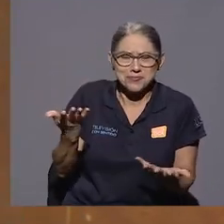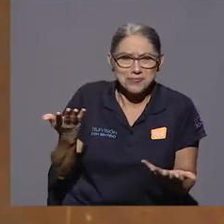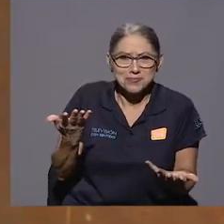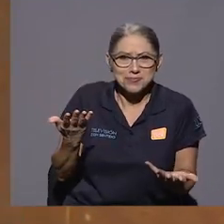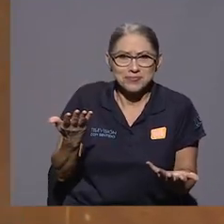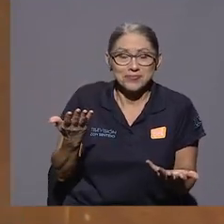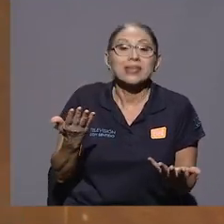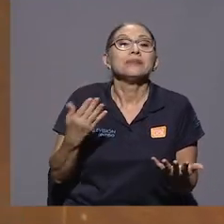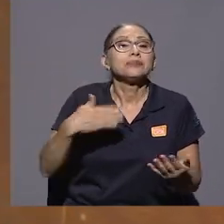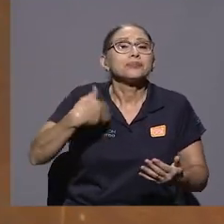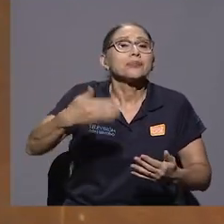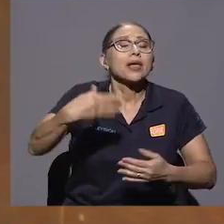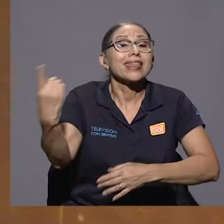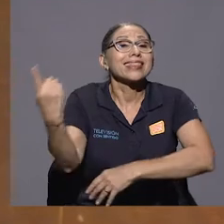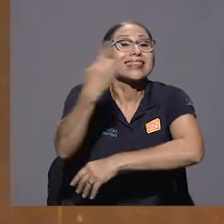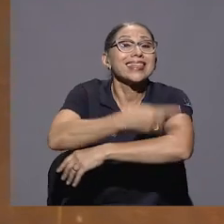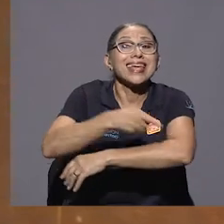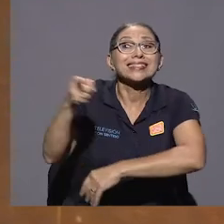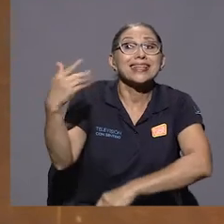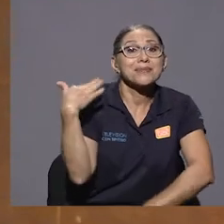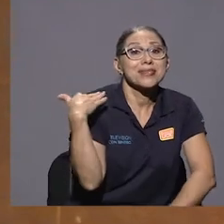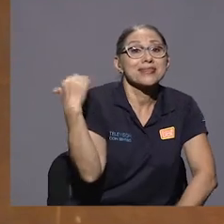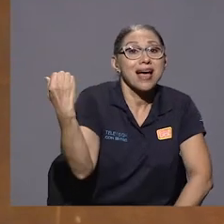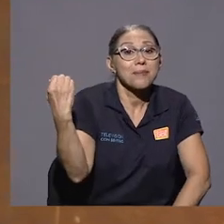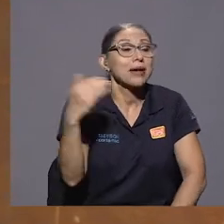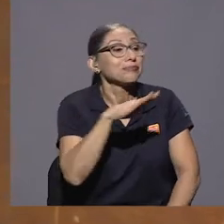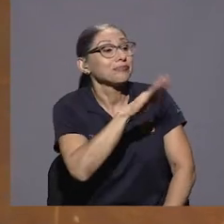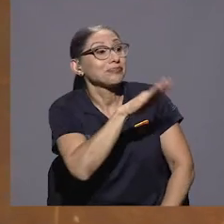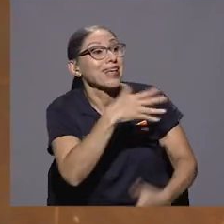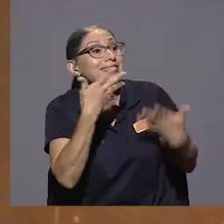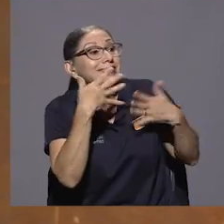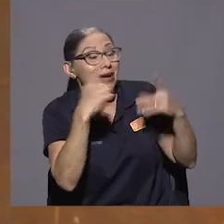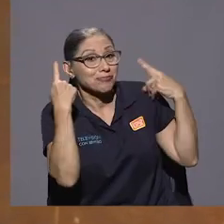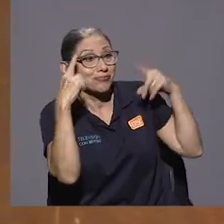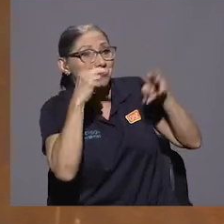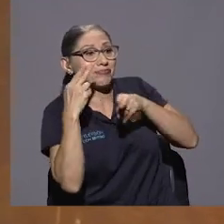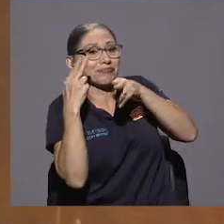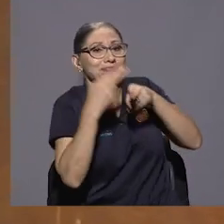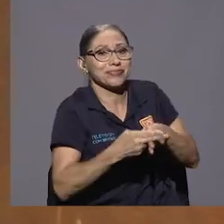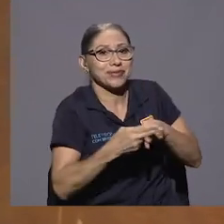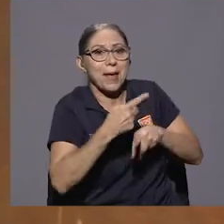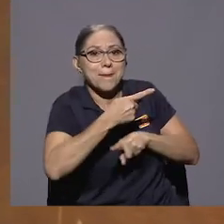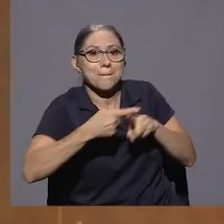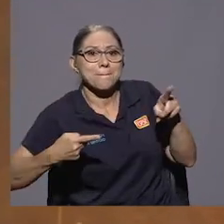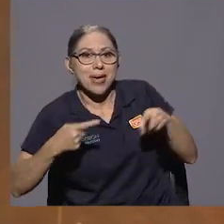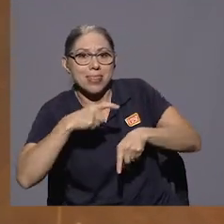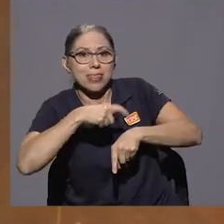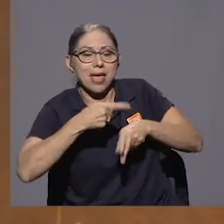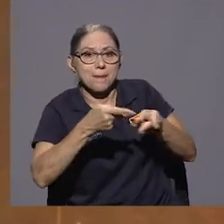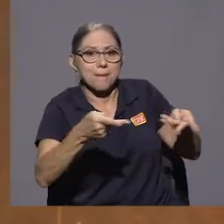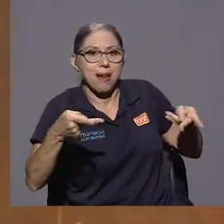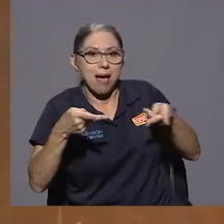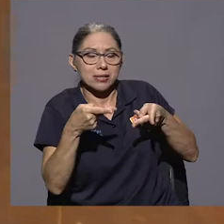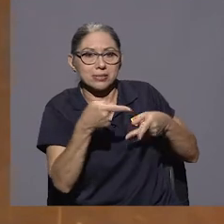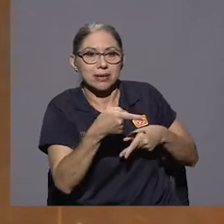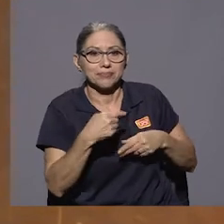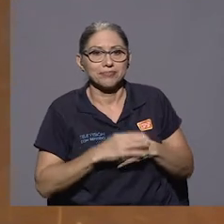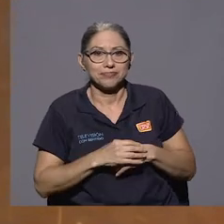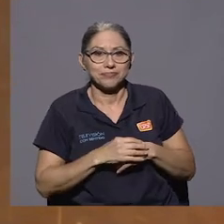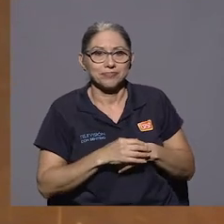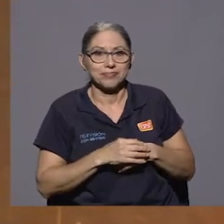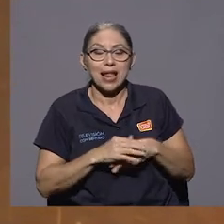A los días me llama y me dice, te conseguí media plaza. Y a partir de